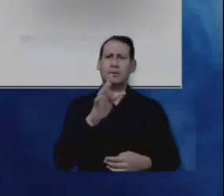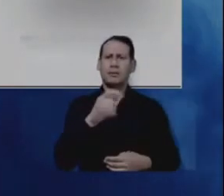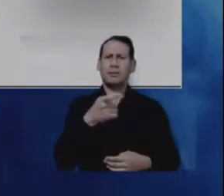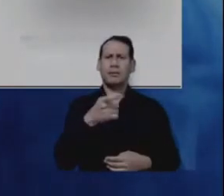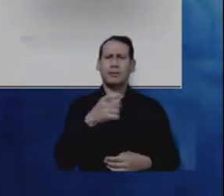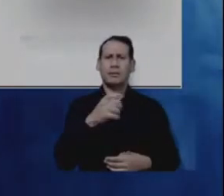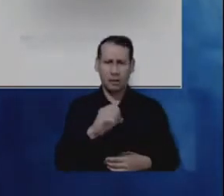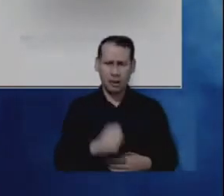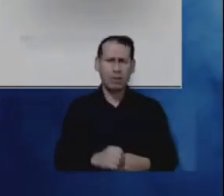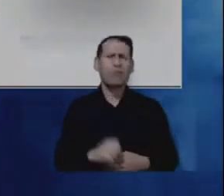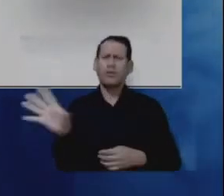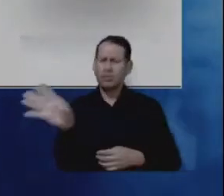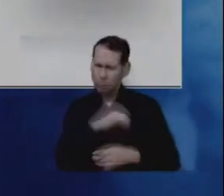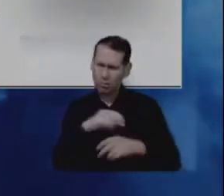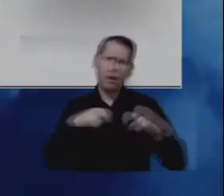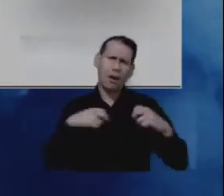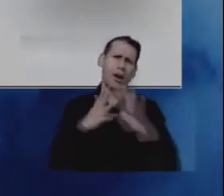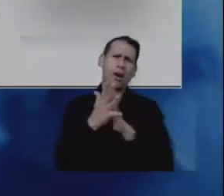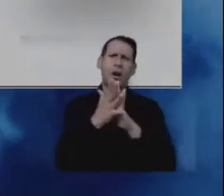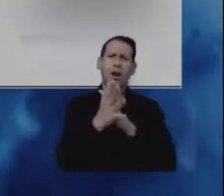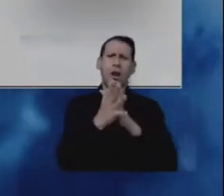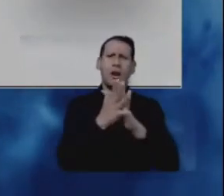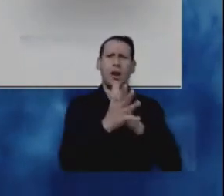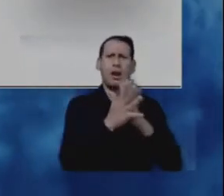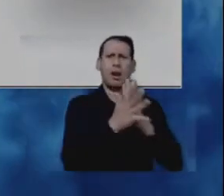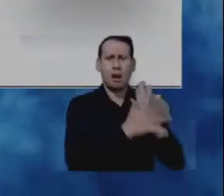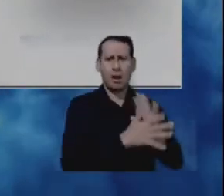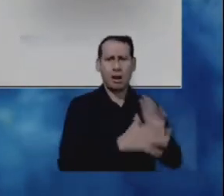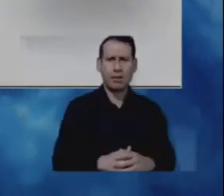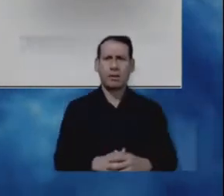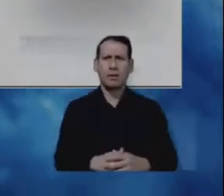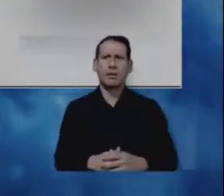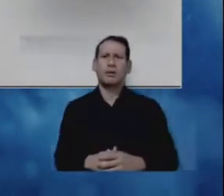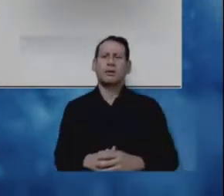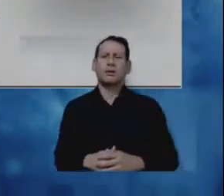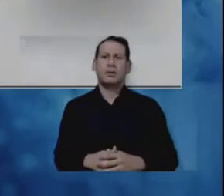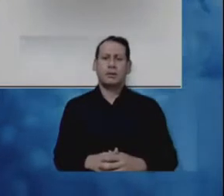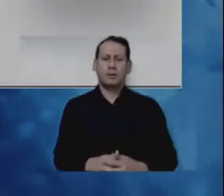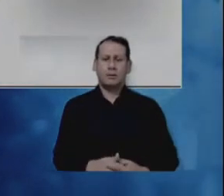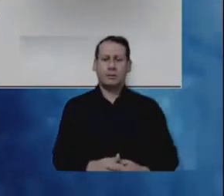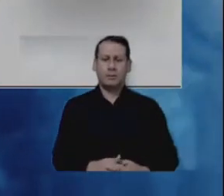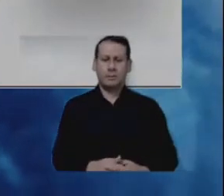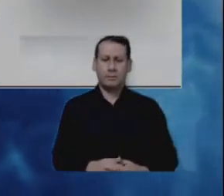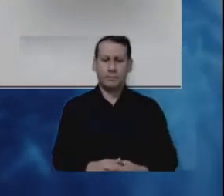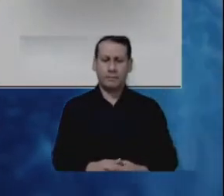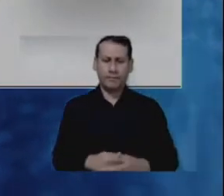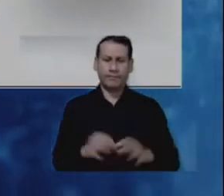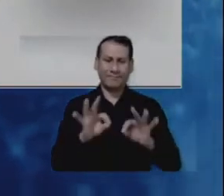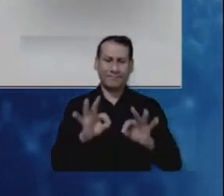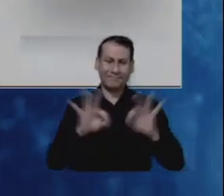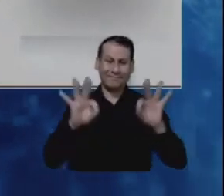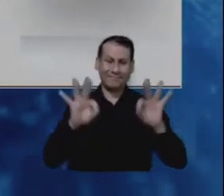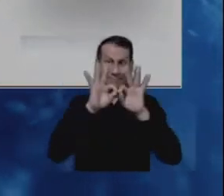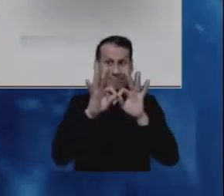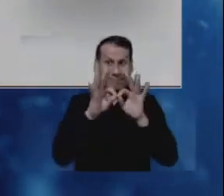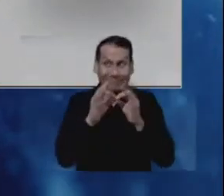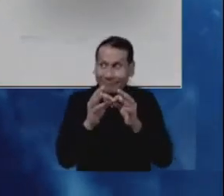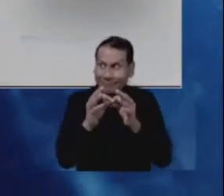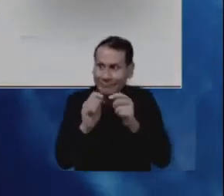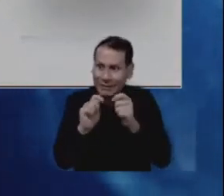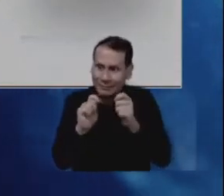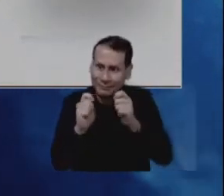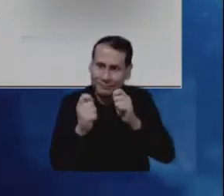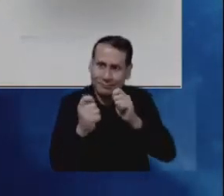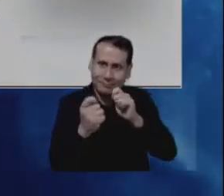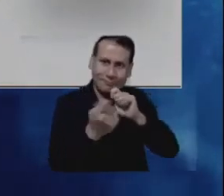es un aspecto de mucha importancia para poder hacerle frente a la transformación digital y a la modernización de